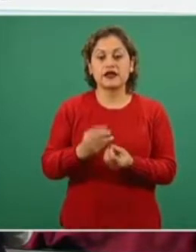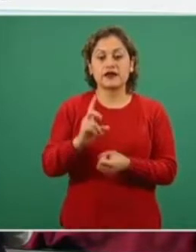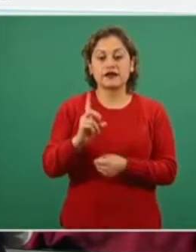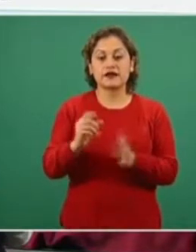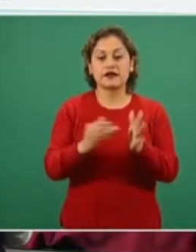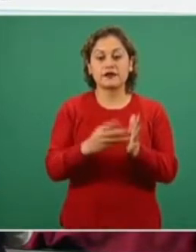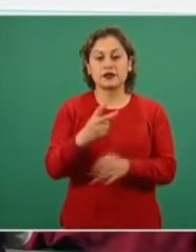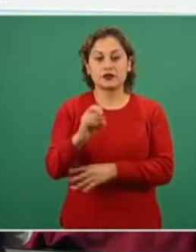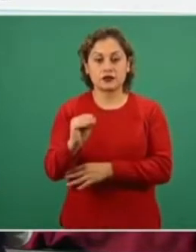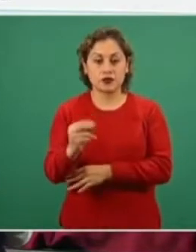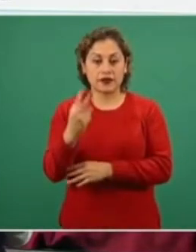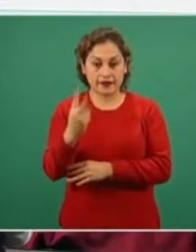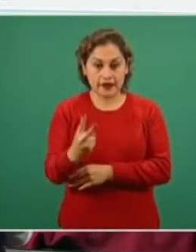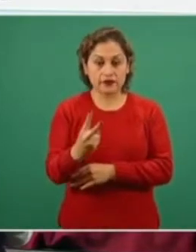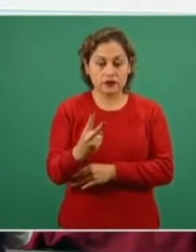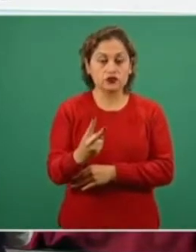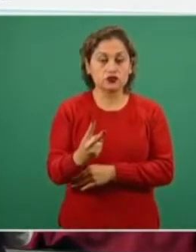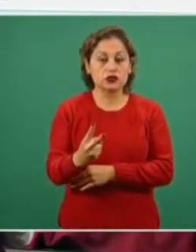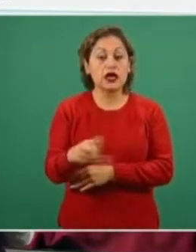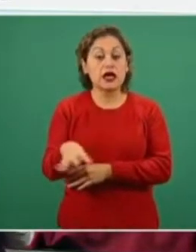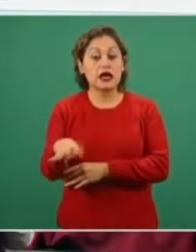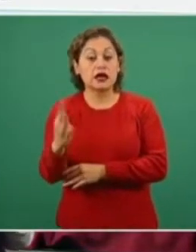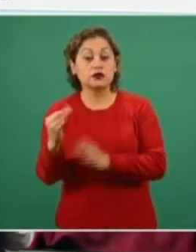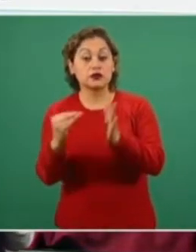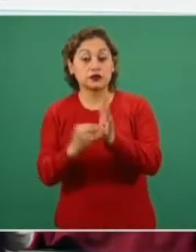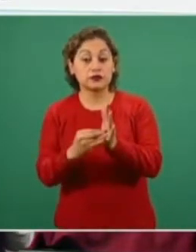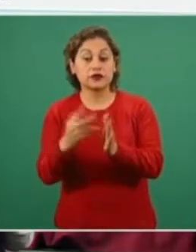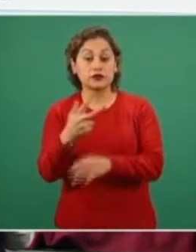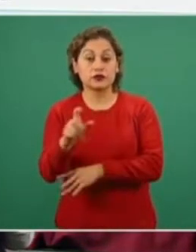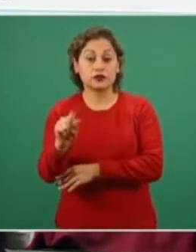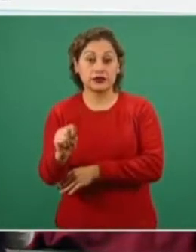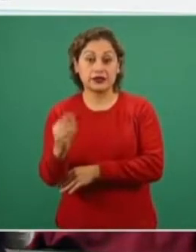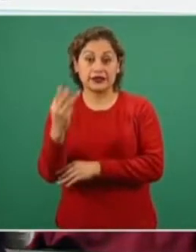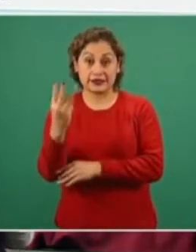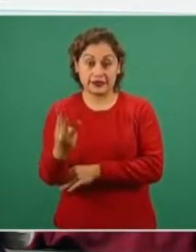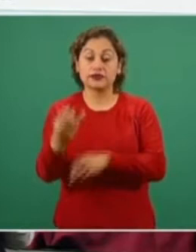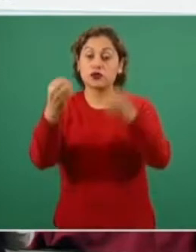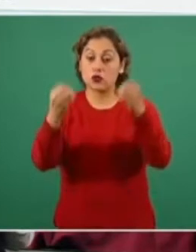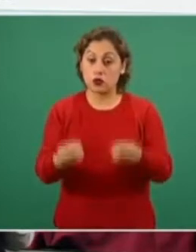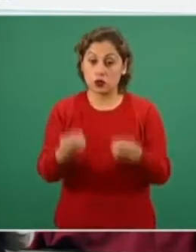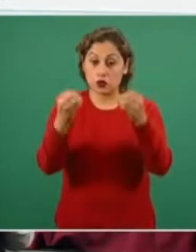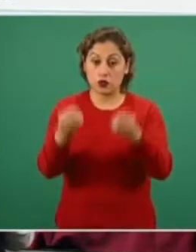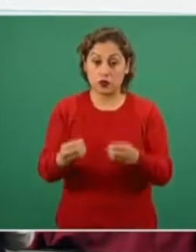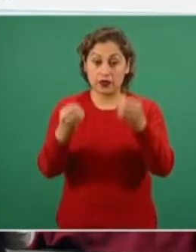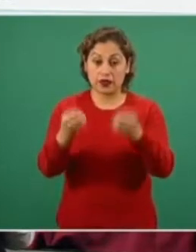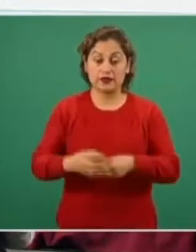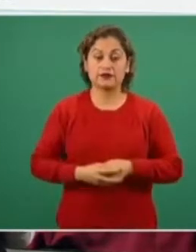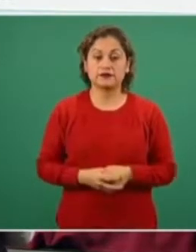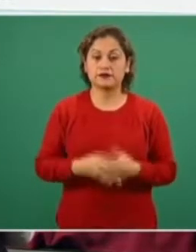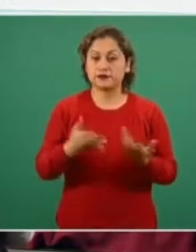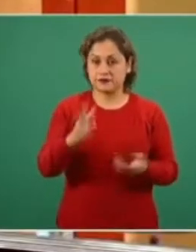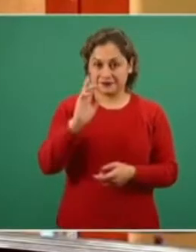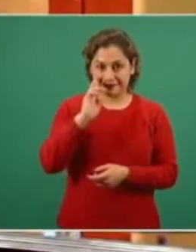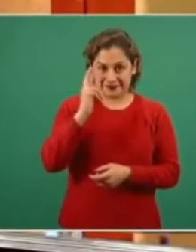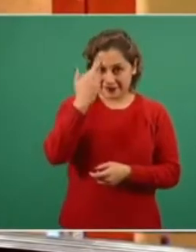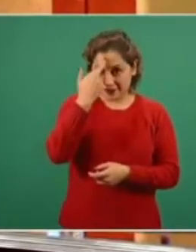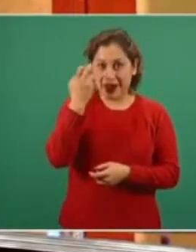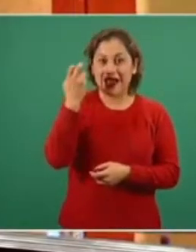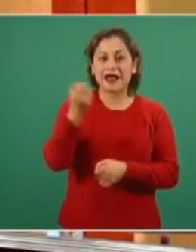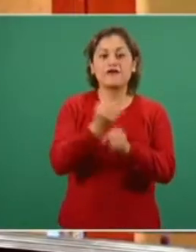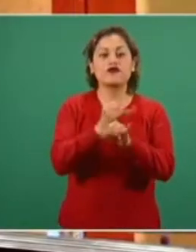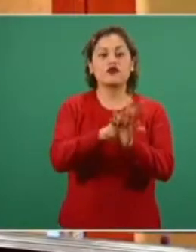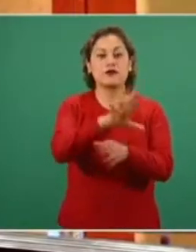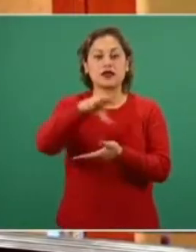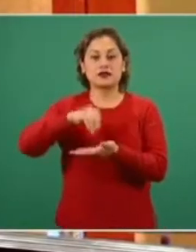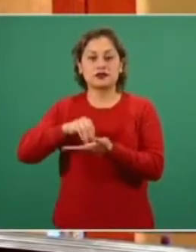cuales 15.419 están actualmente ocupadas. Recuerden que estos datos vienen de los datos de la Red Irak y por lo tanto esto